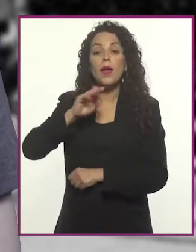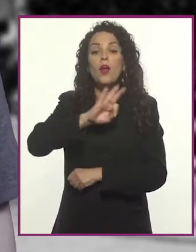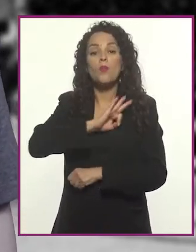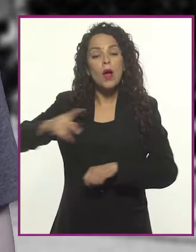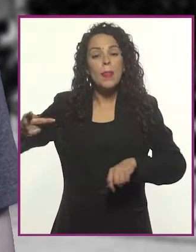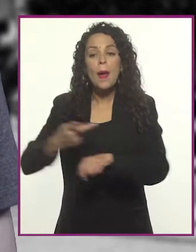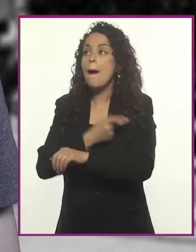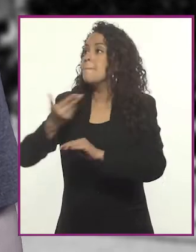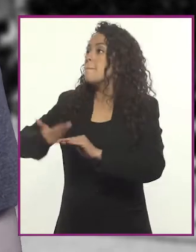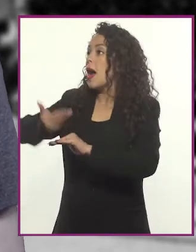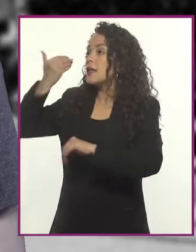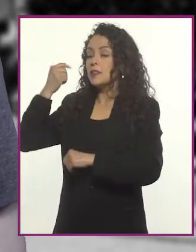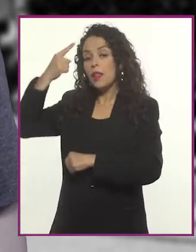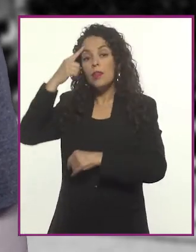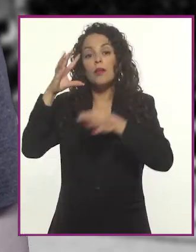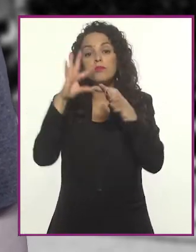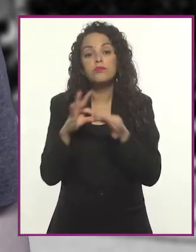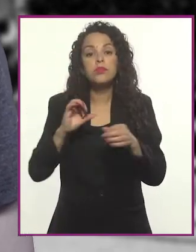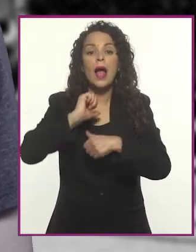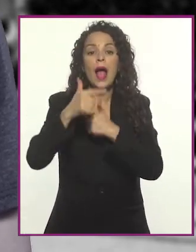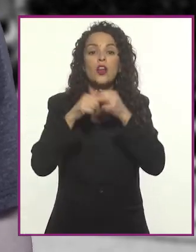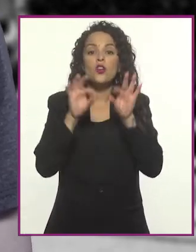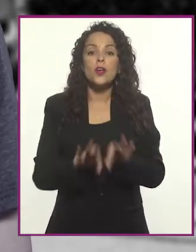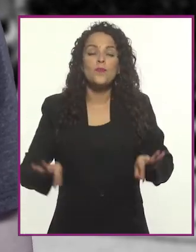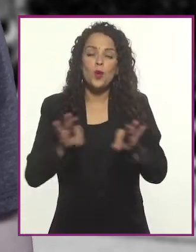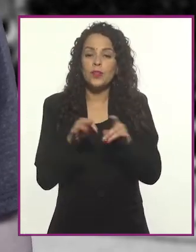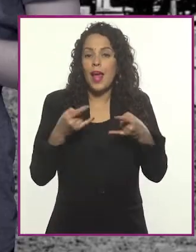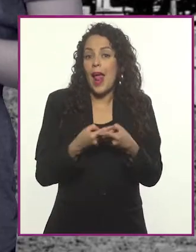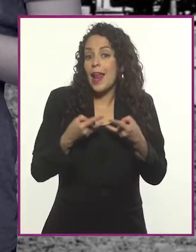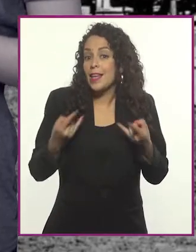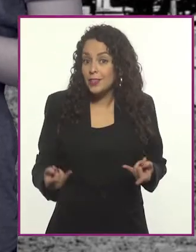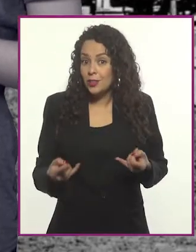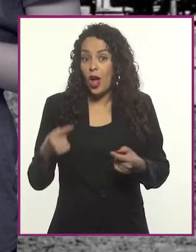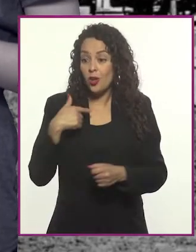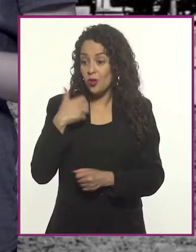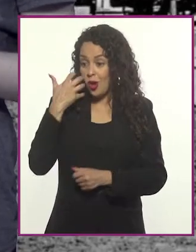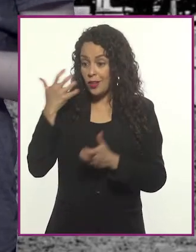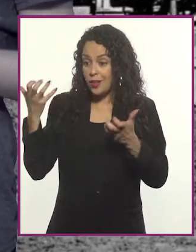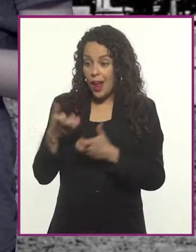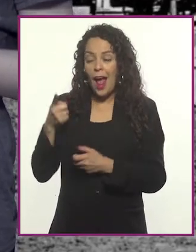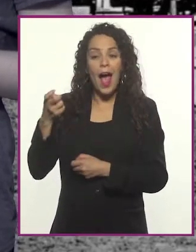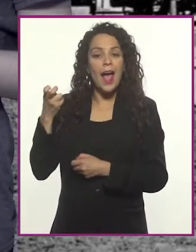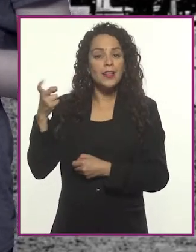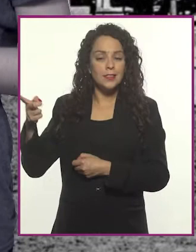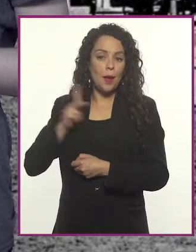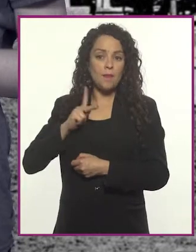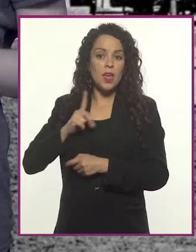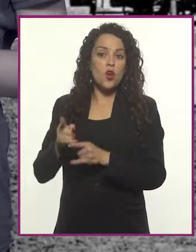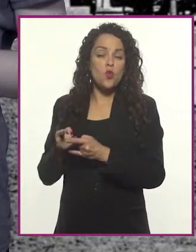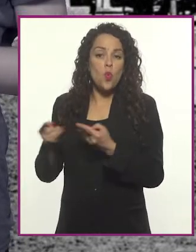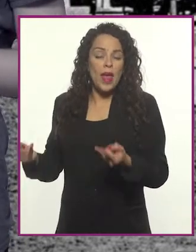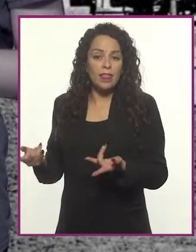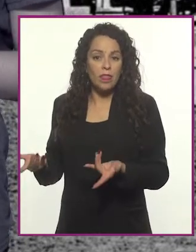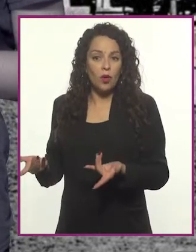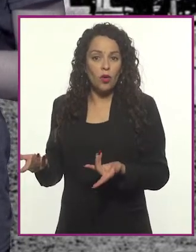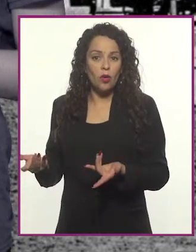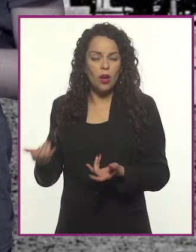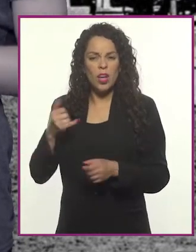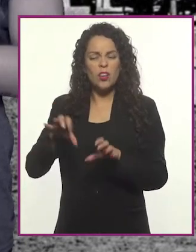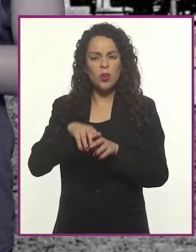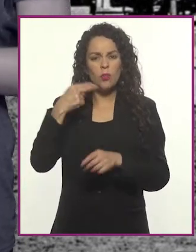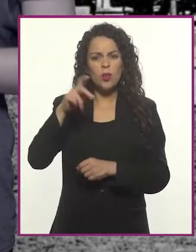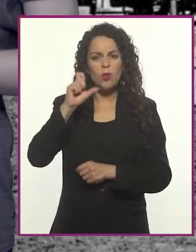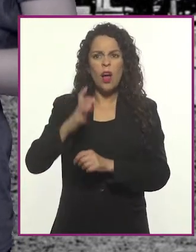pasado cronológico para contar algo fundamental en la historia. Lo que intenté hacer en mi cuento. ¿Y cómo se llama